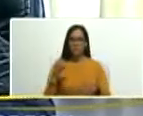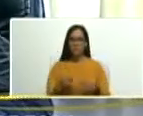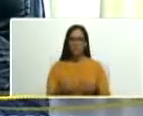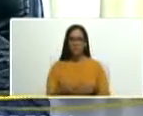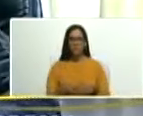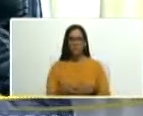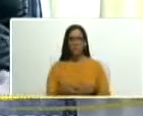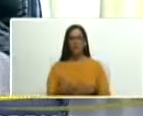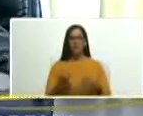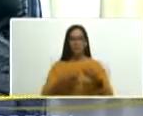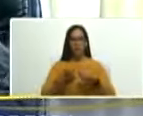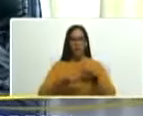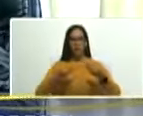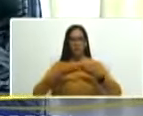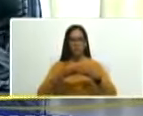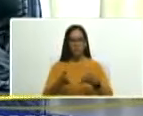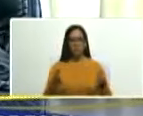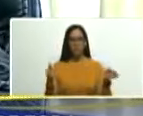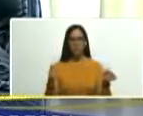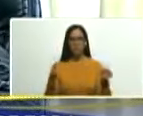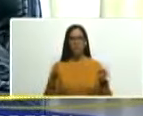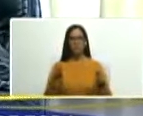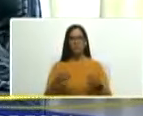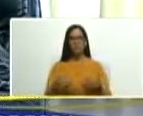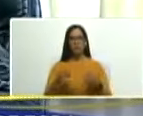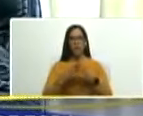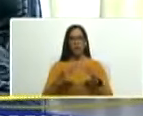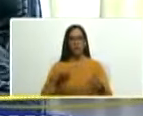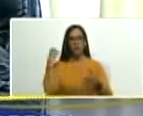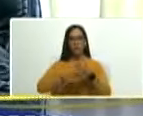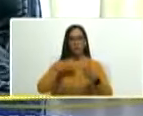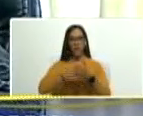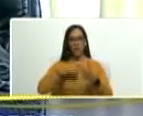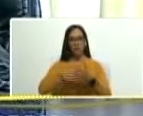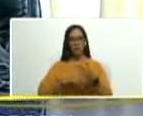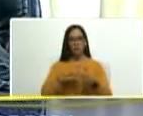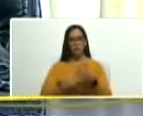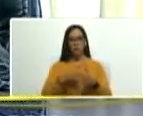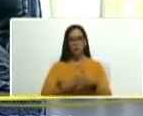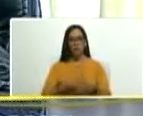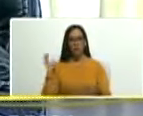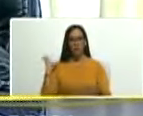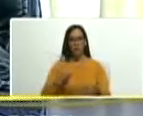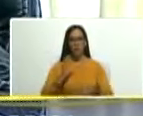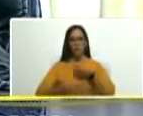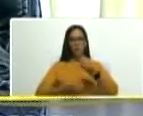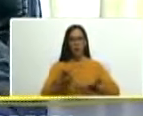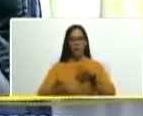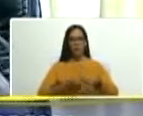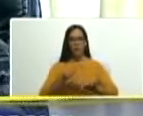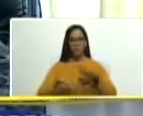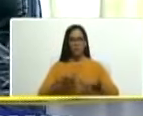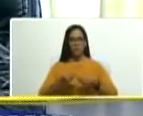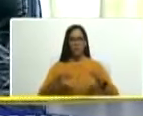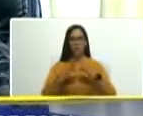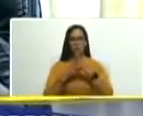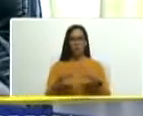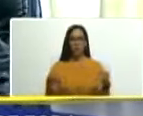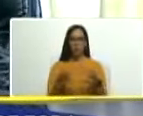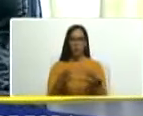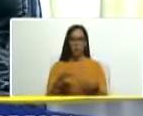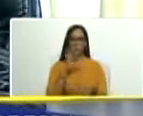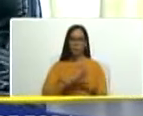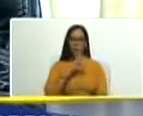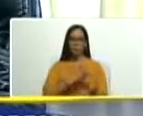fue abrir las puertas pues para toda esta lucha que venimos enarbolando todos los sectores